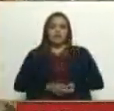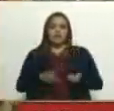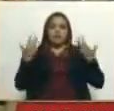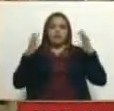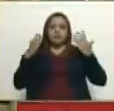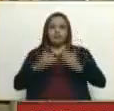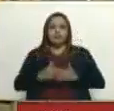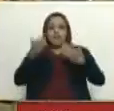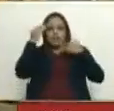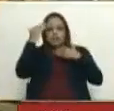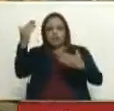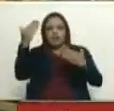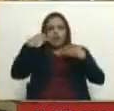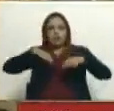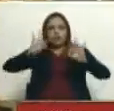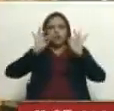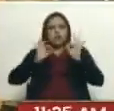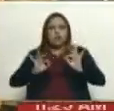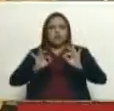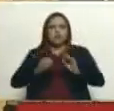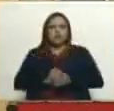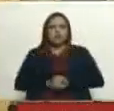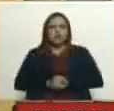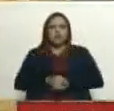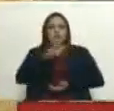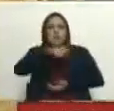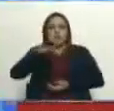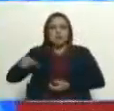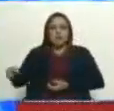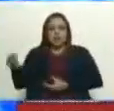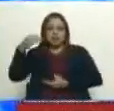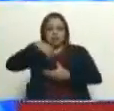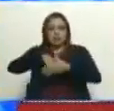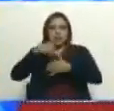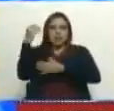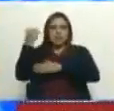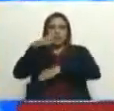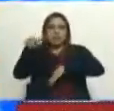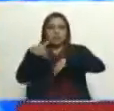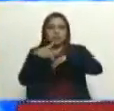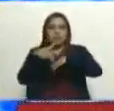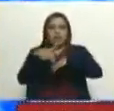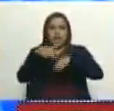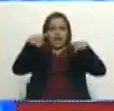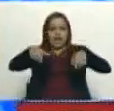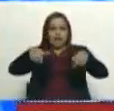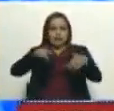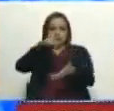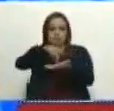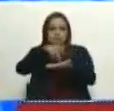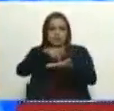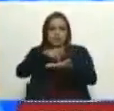Un saludo especial a los miembros de la Asamblea Nacional que hoy nos acompañan.